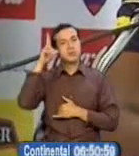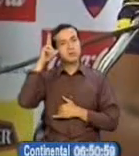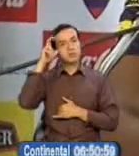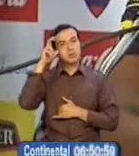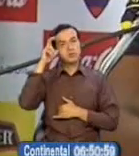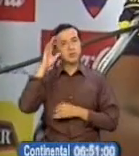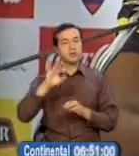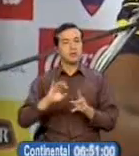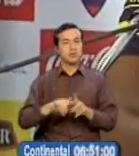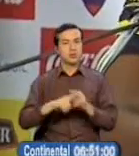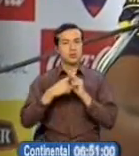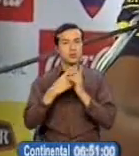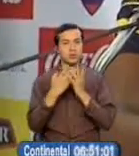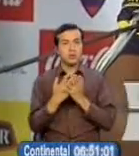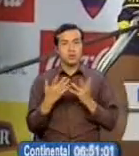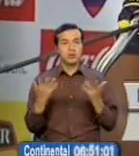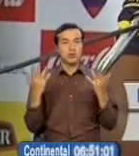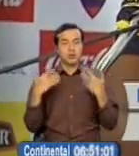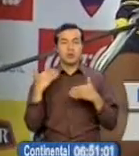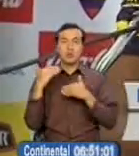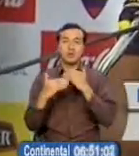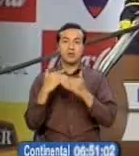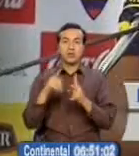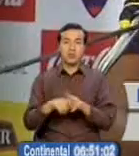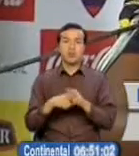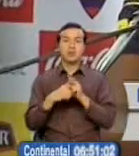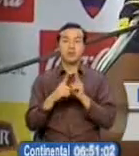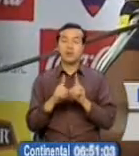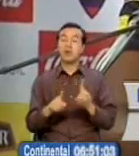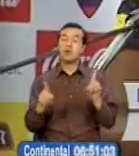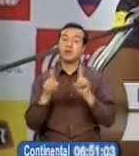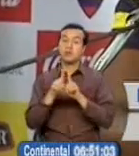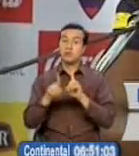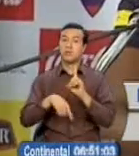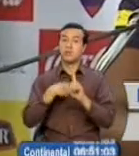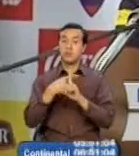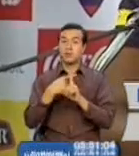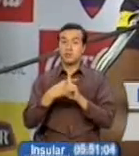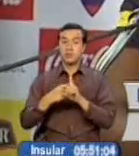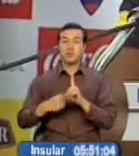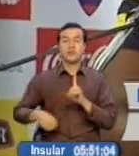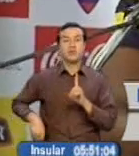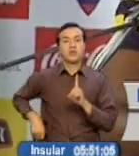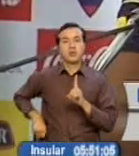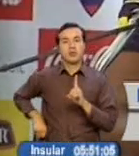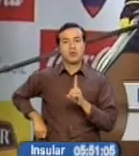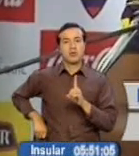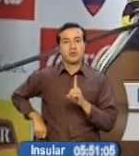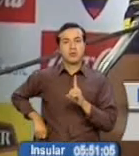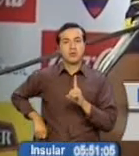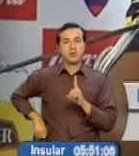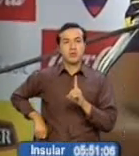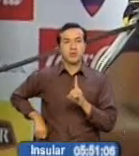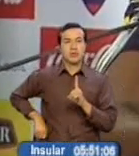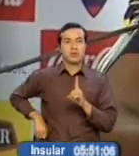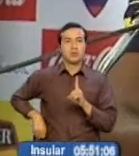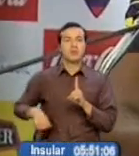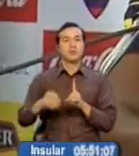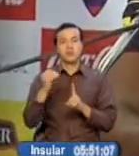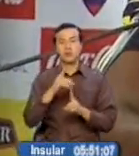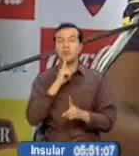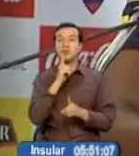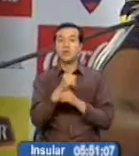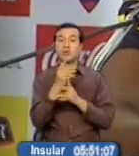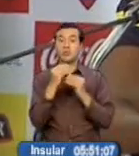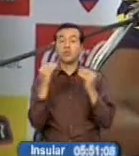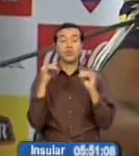de eso, por ahí vamos a seguir sacando resultados positivos. Y después, bueno, Chile, si no están ellos, de seguro va a tener muy